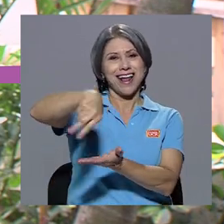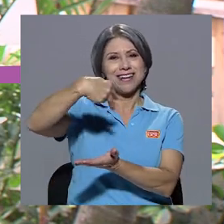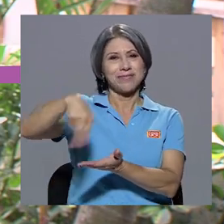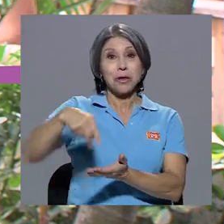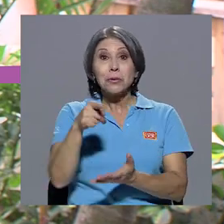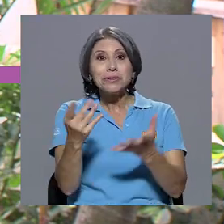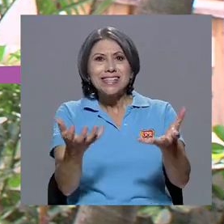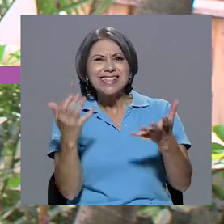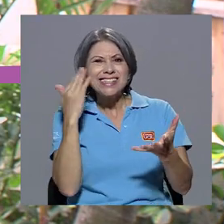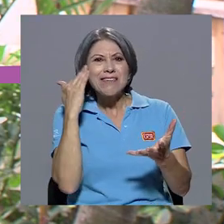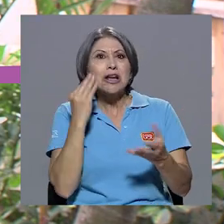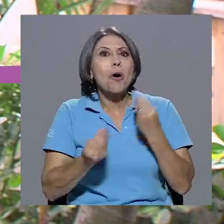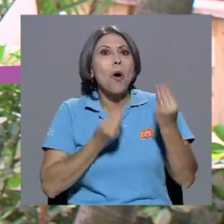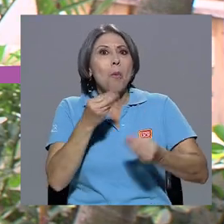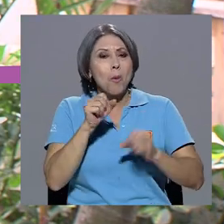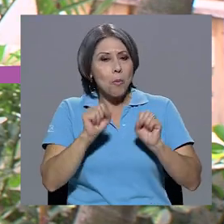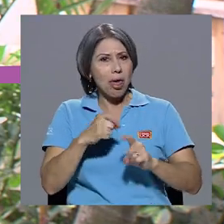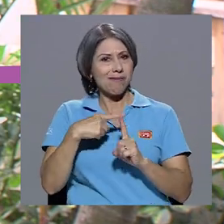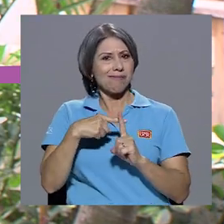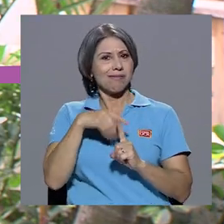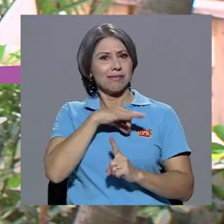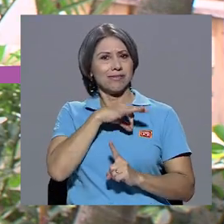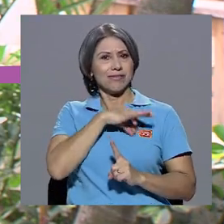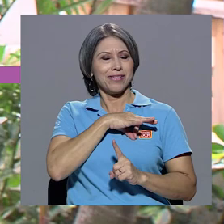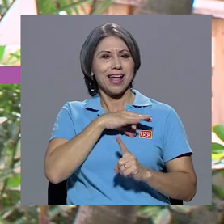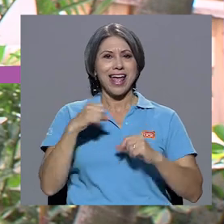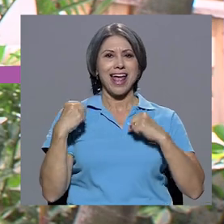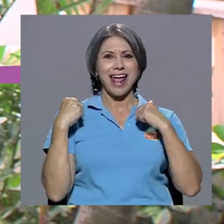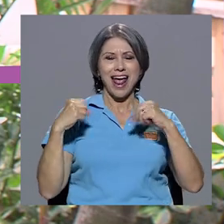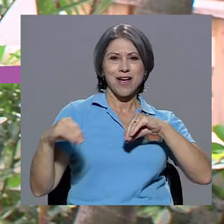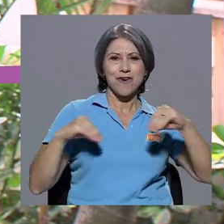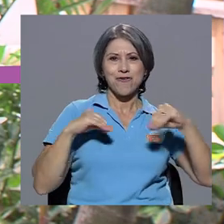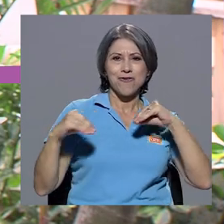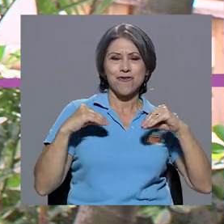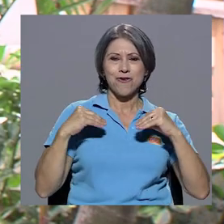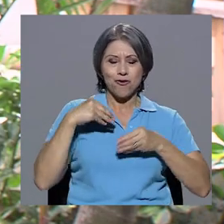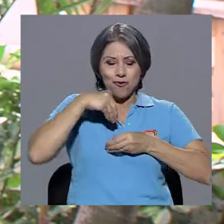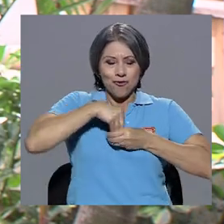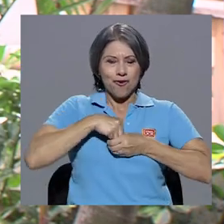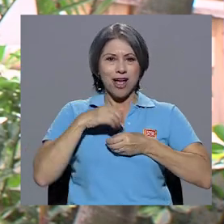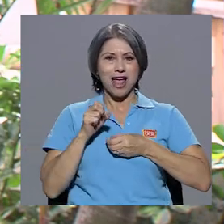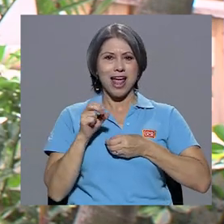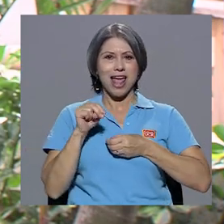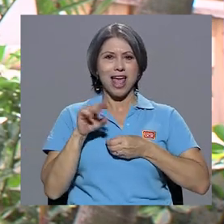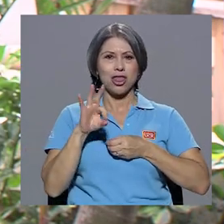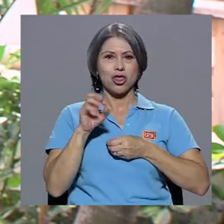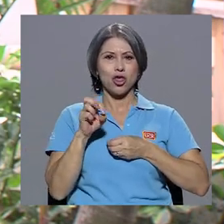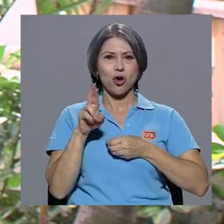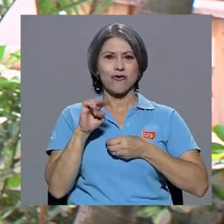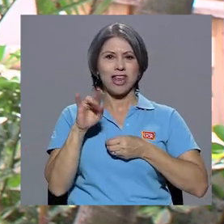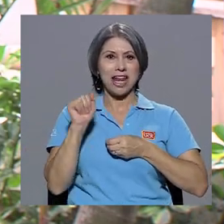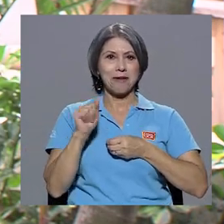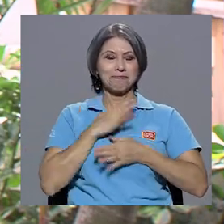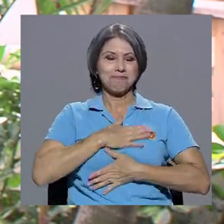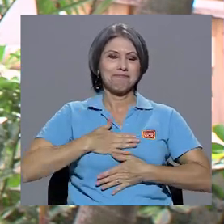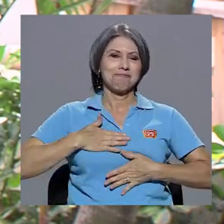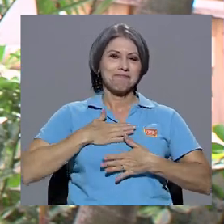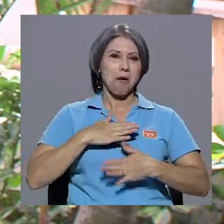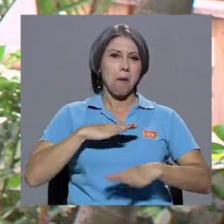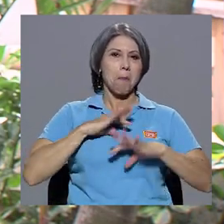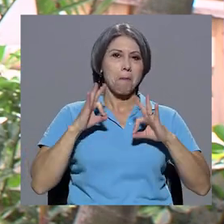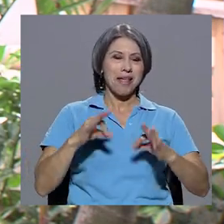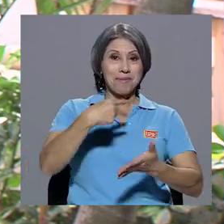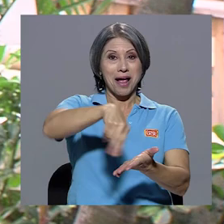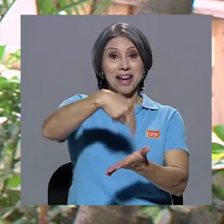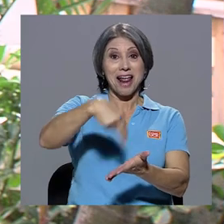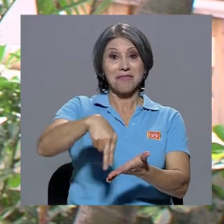cómo puede favorecerse a nivel ejercicio físico y generación de endorfinas, o sea, sustancias que generan placer y generan bienestar, bailar. Poner música en